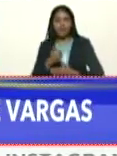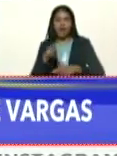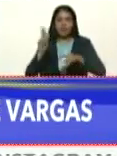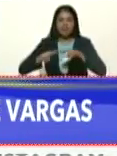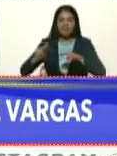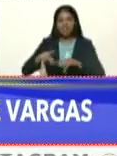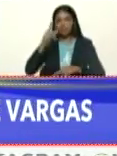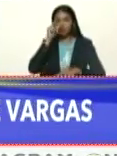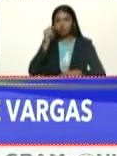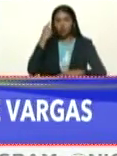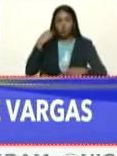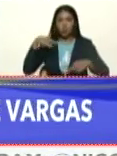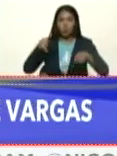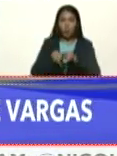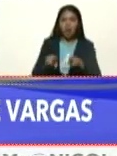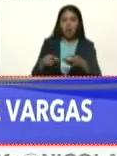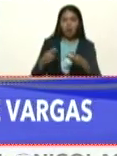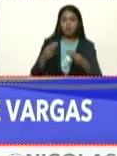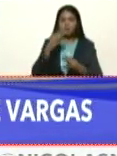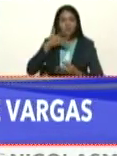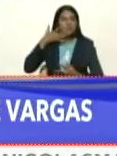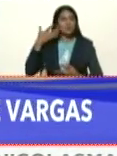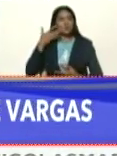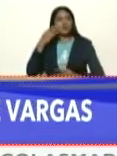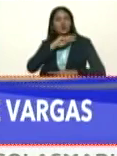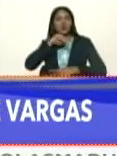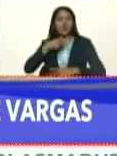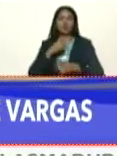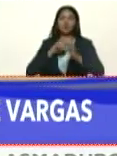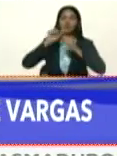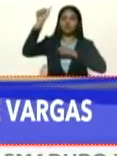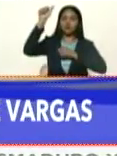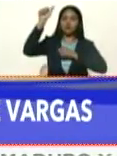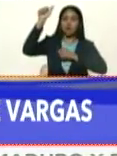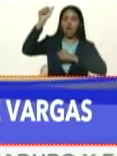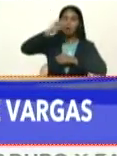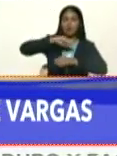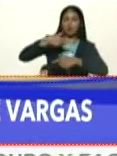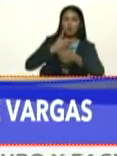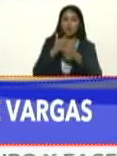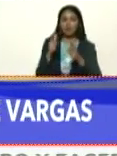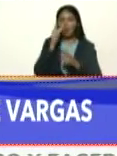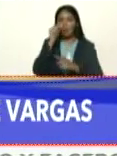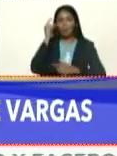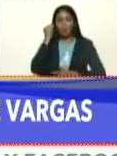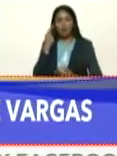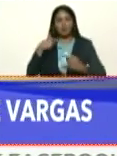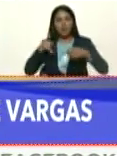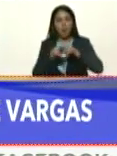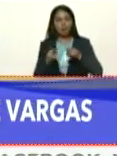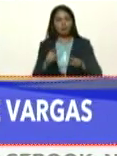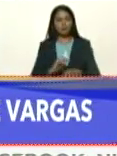niña, con la admiración a nuestros héroes, a nuestros libertadores y libertadoras?